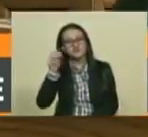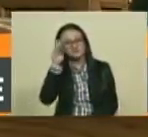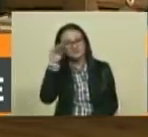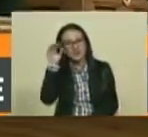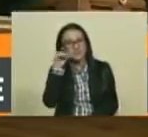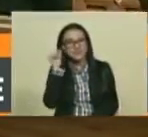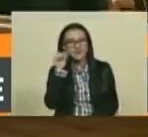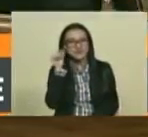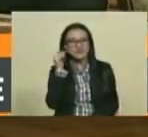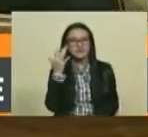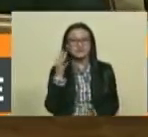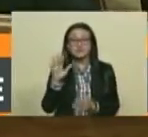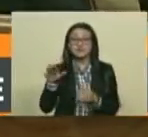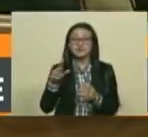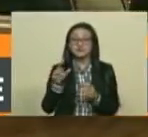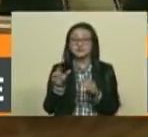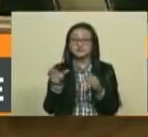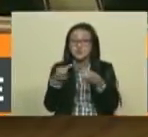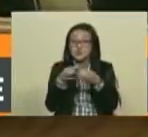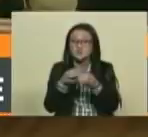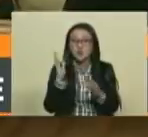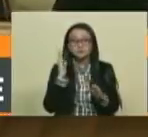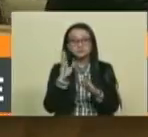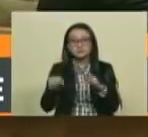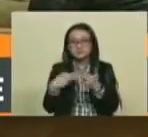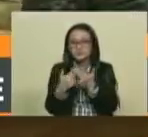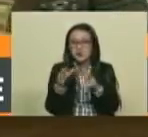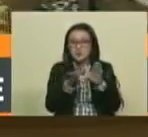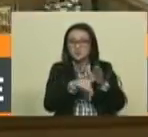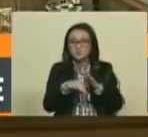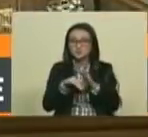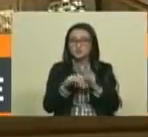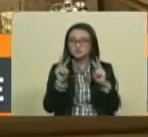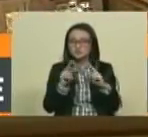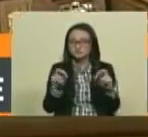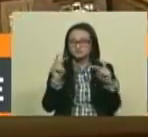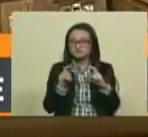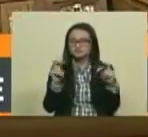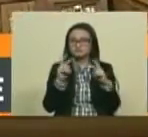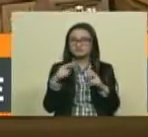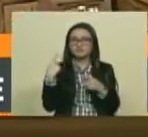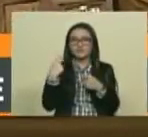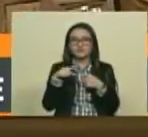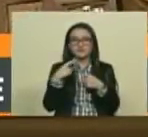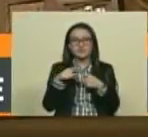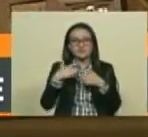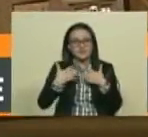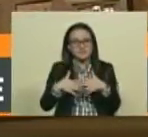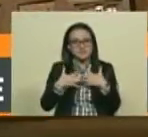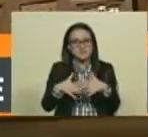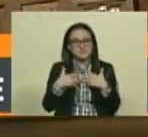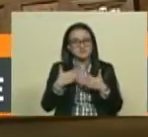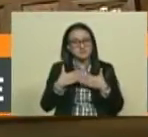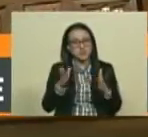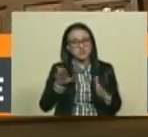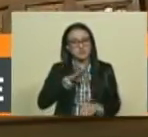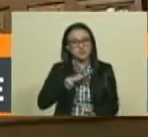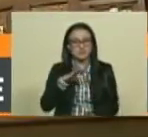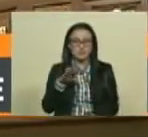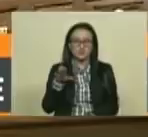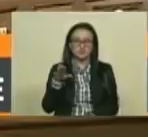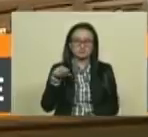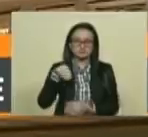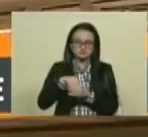la impunidad y la corrupción. Es por eso que ha adelantado importantes investigaciones en torno a diferentes empresas públicas del Estado